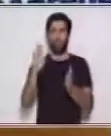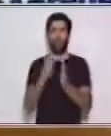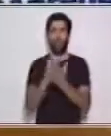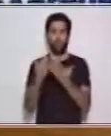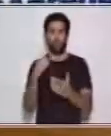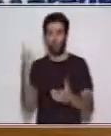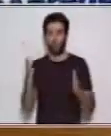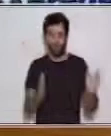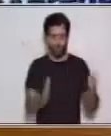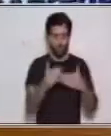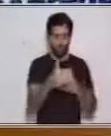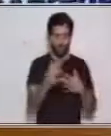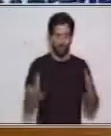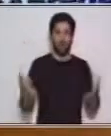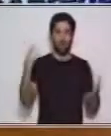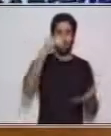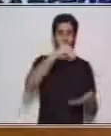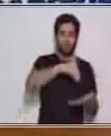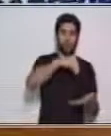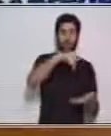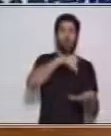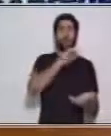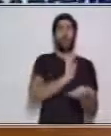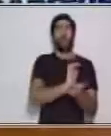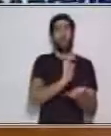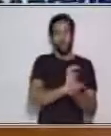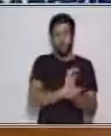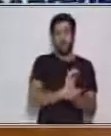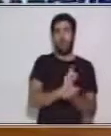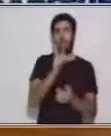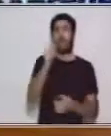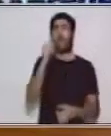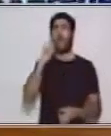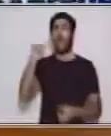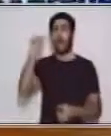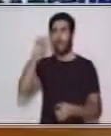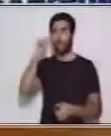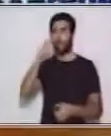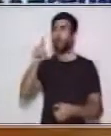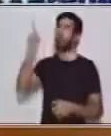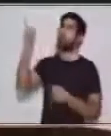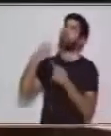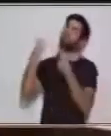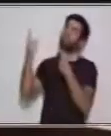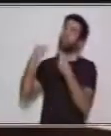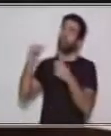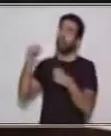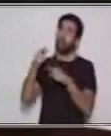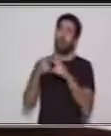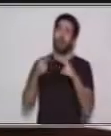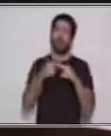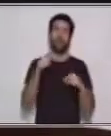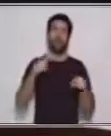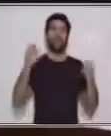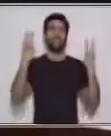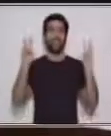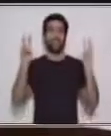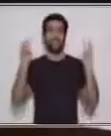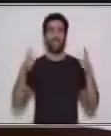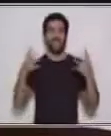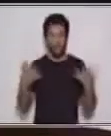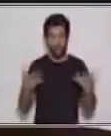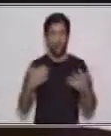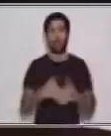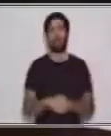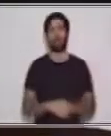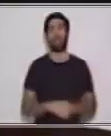en tu portafolio Aprendo en Casa. Con algún adulto que esté en casa, comparte el título del programa y